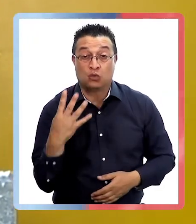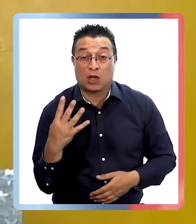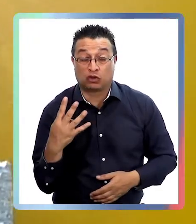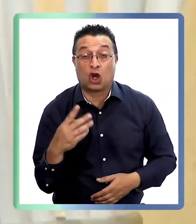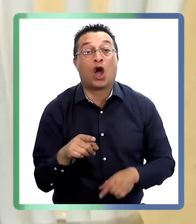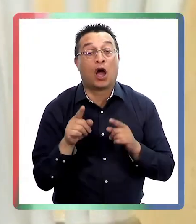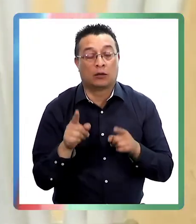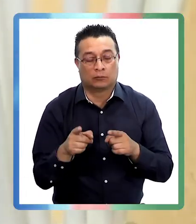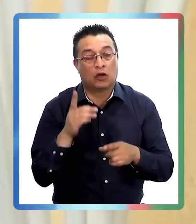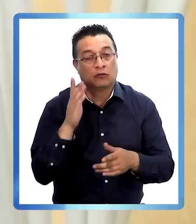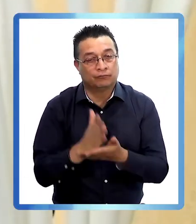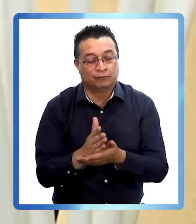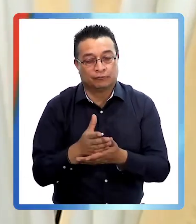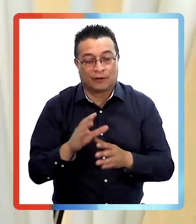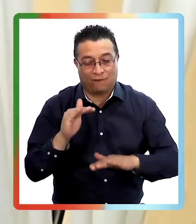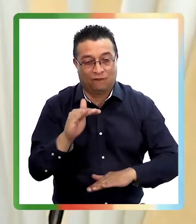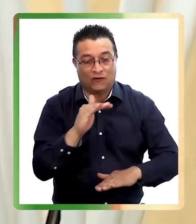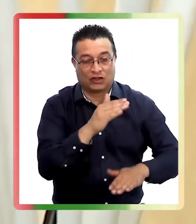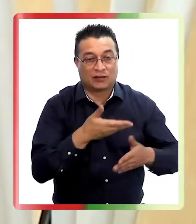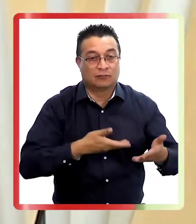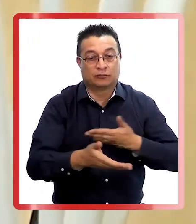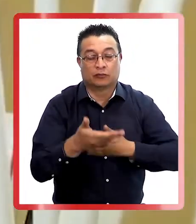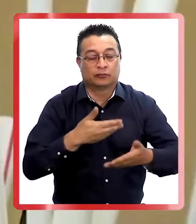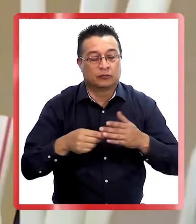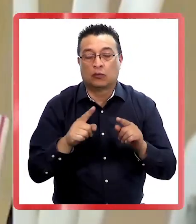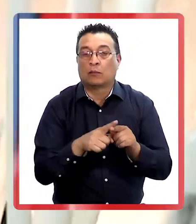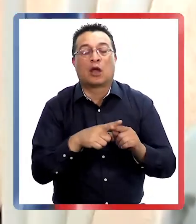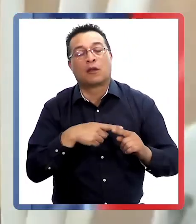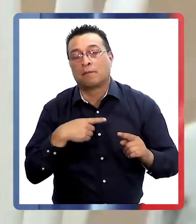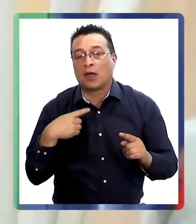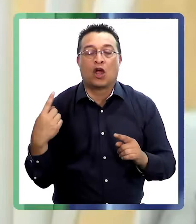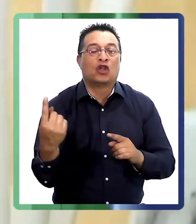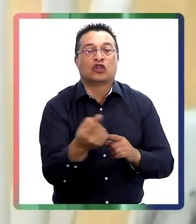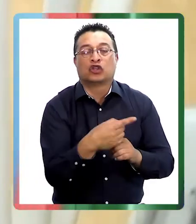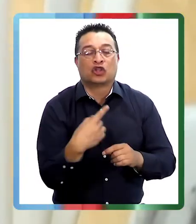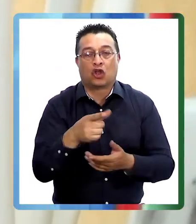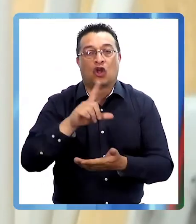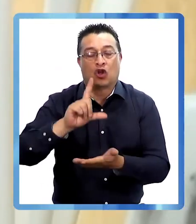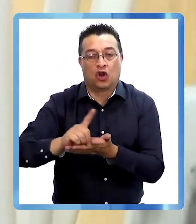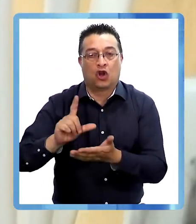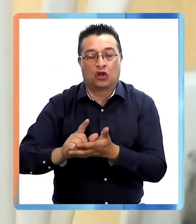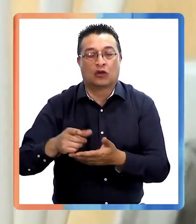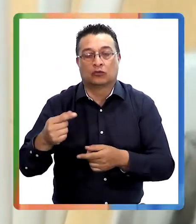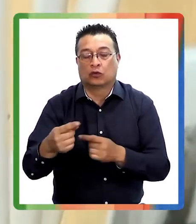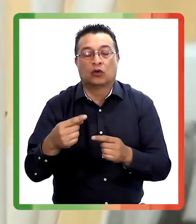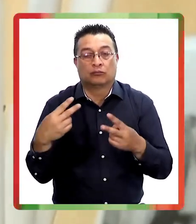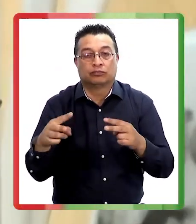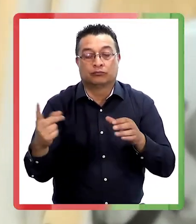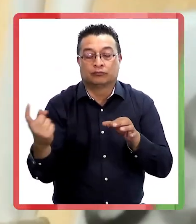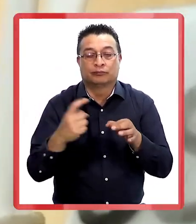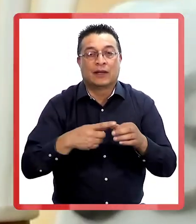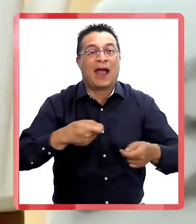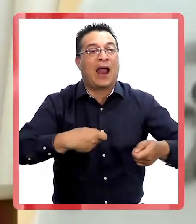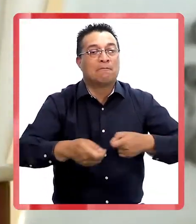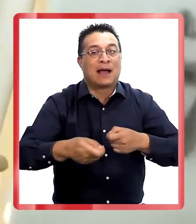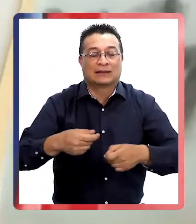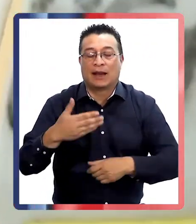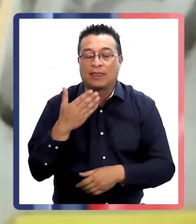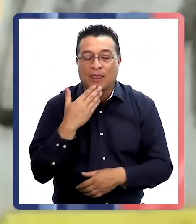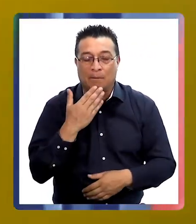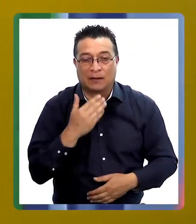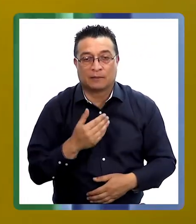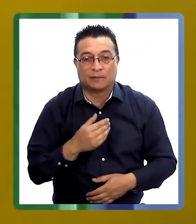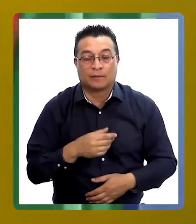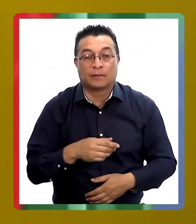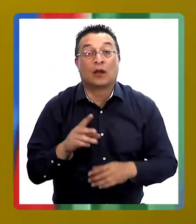obligación de ofrecer y recibir botellas retornables será extensible a tiendas de conveniencia y almacenes. Para